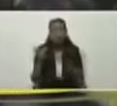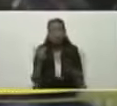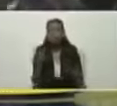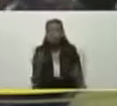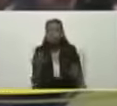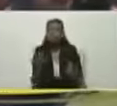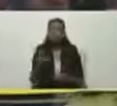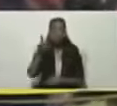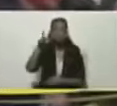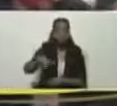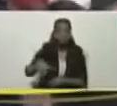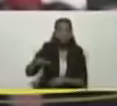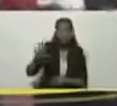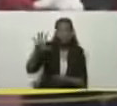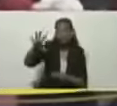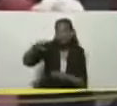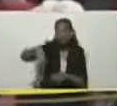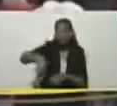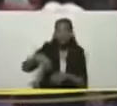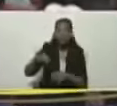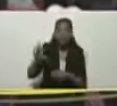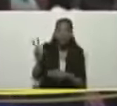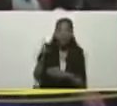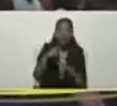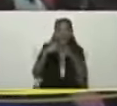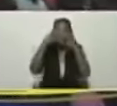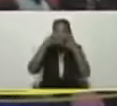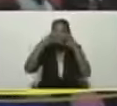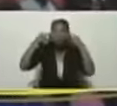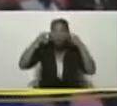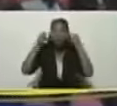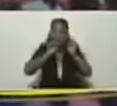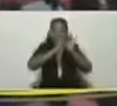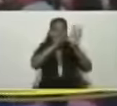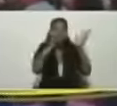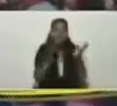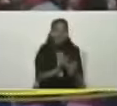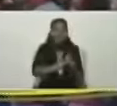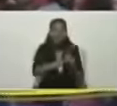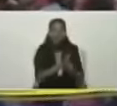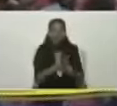las mujeres en su casa, con el tapaboca en plena pandemia.